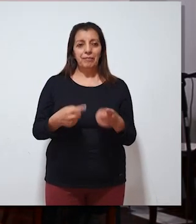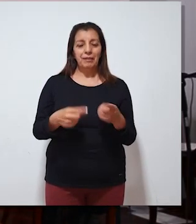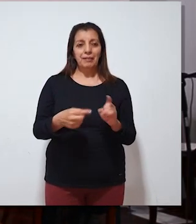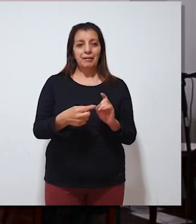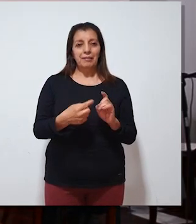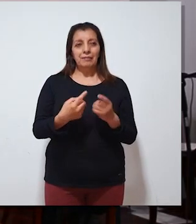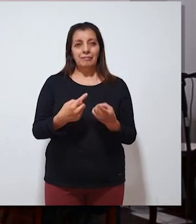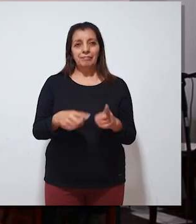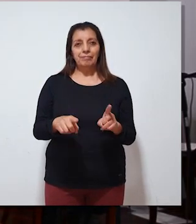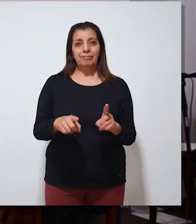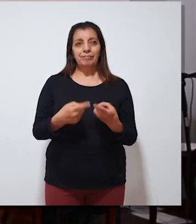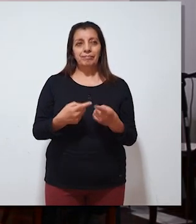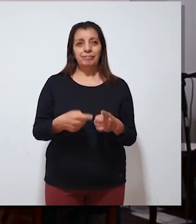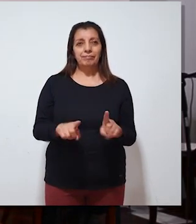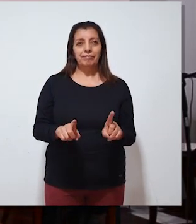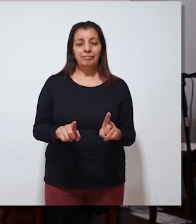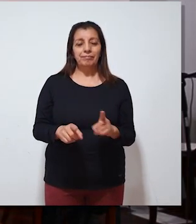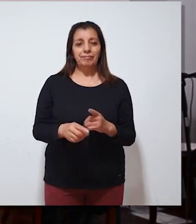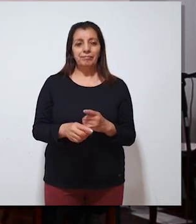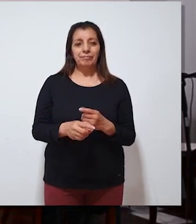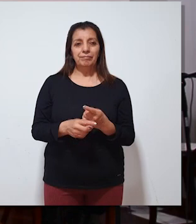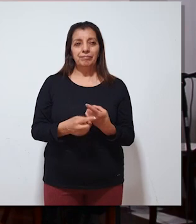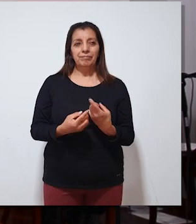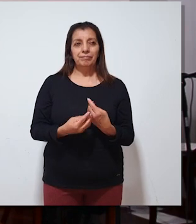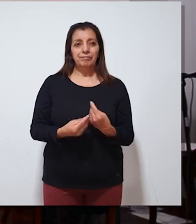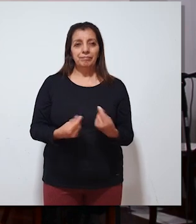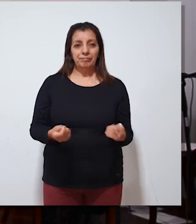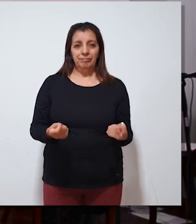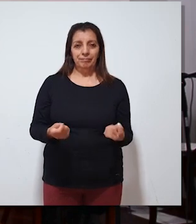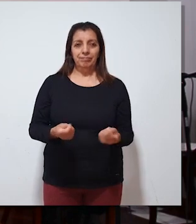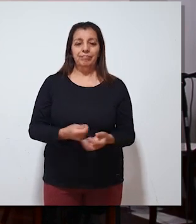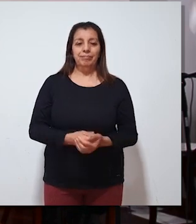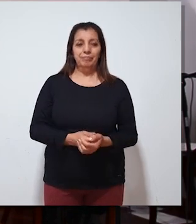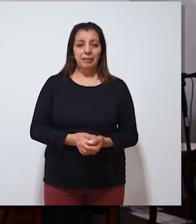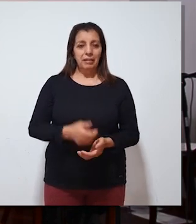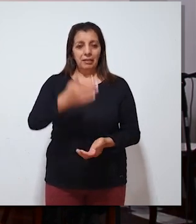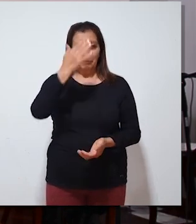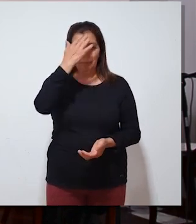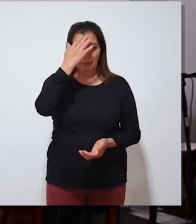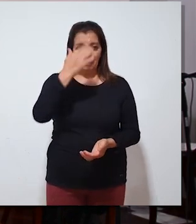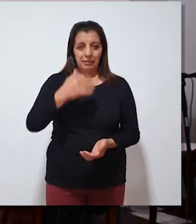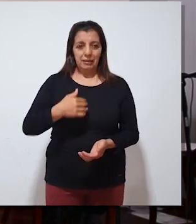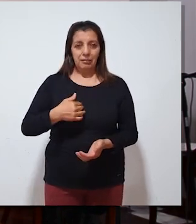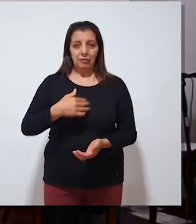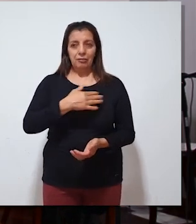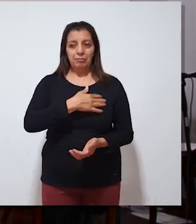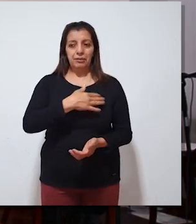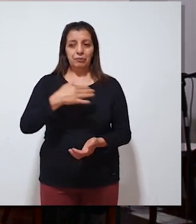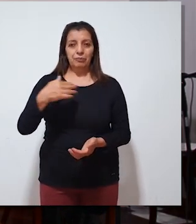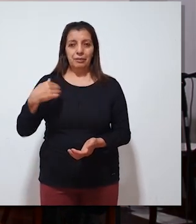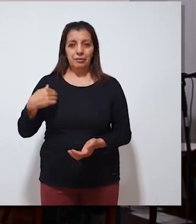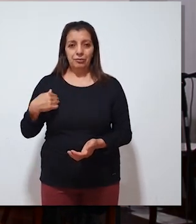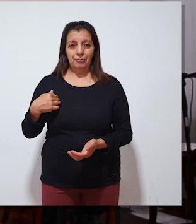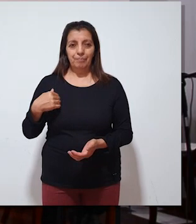En el nombre nombre del Padre, del Hijo y del